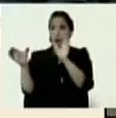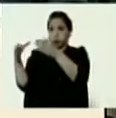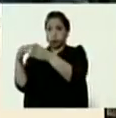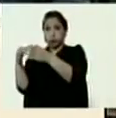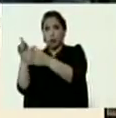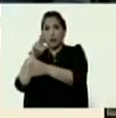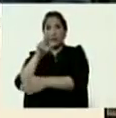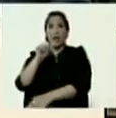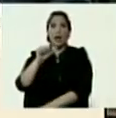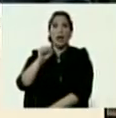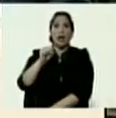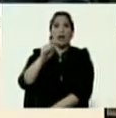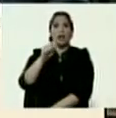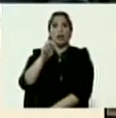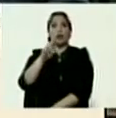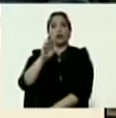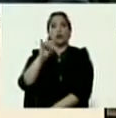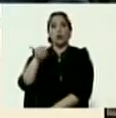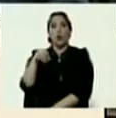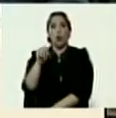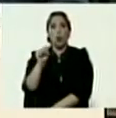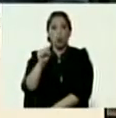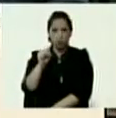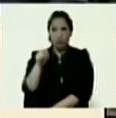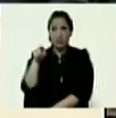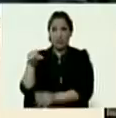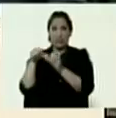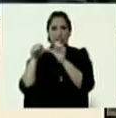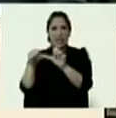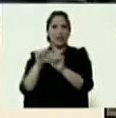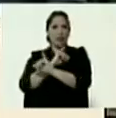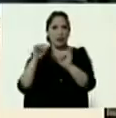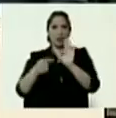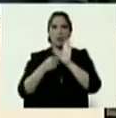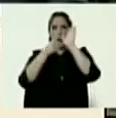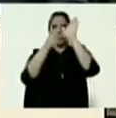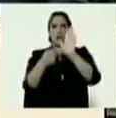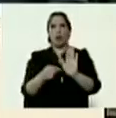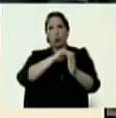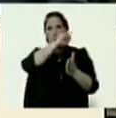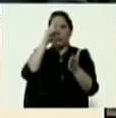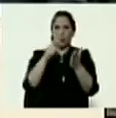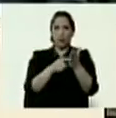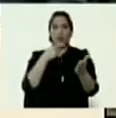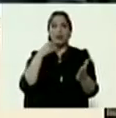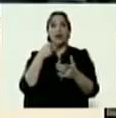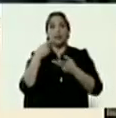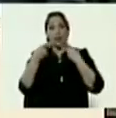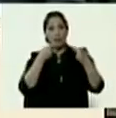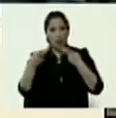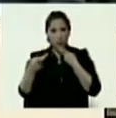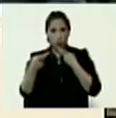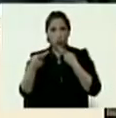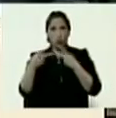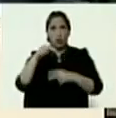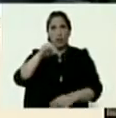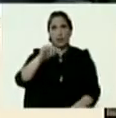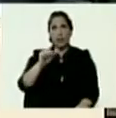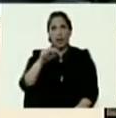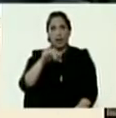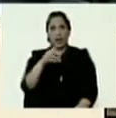los rastrojos. Y queda completamente demostrado con el testimonio de alias